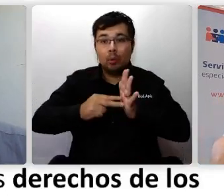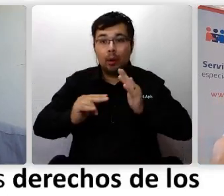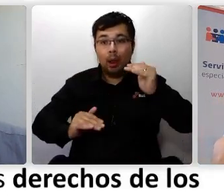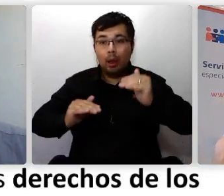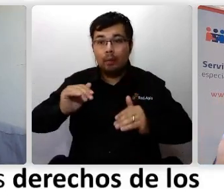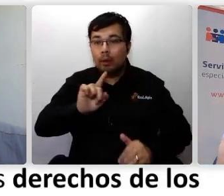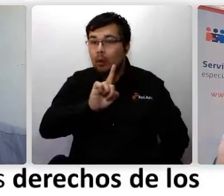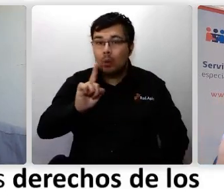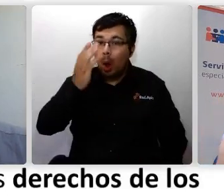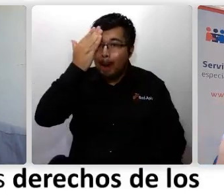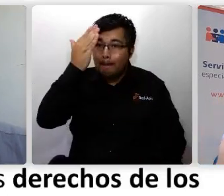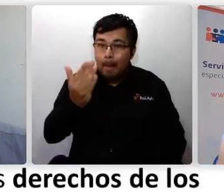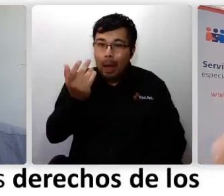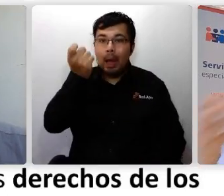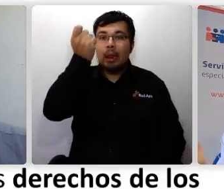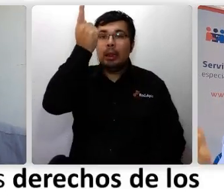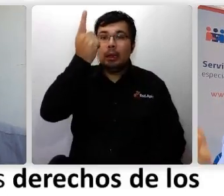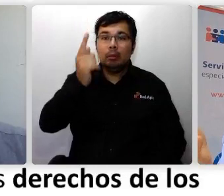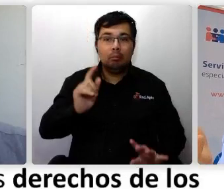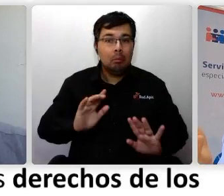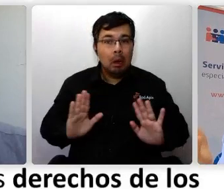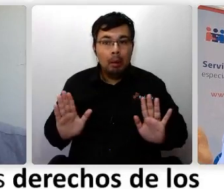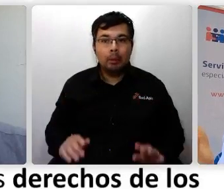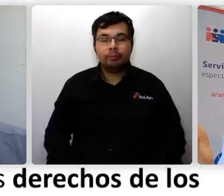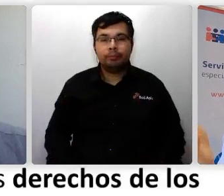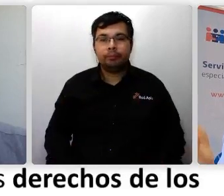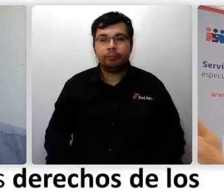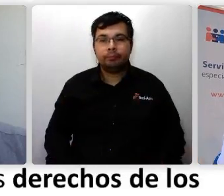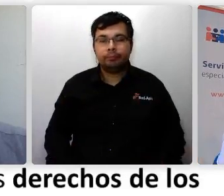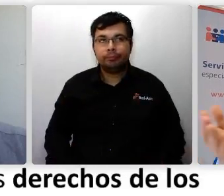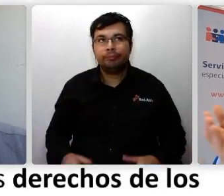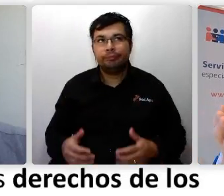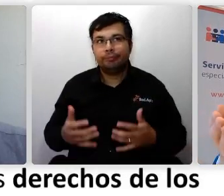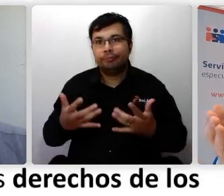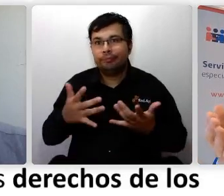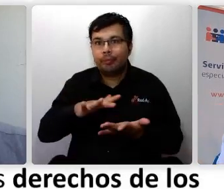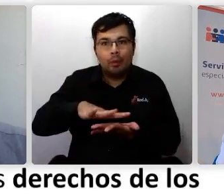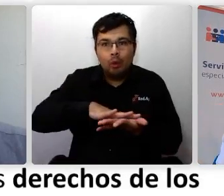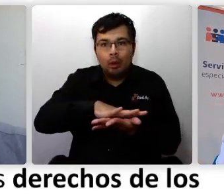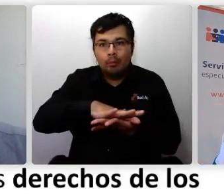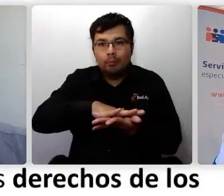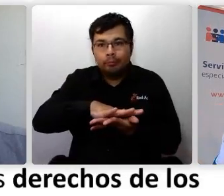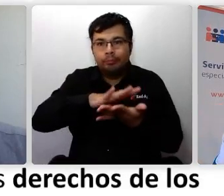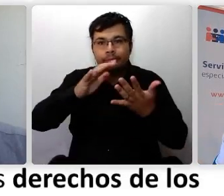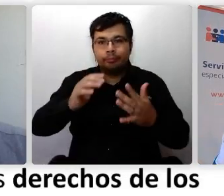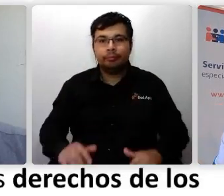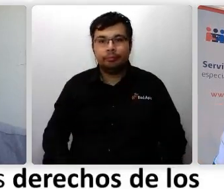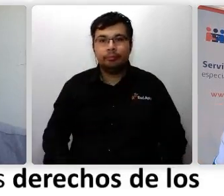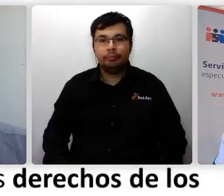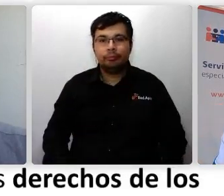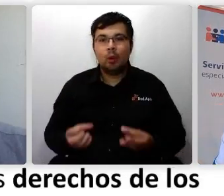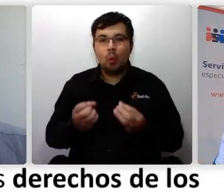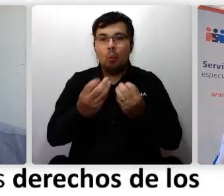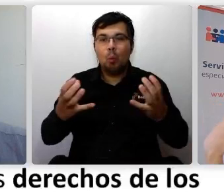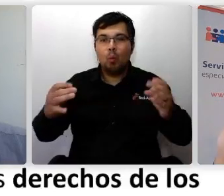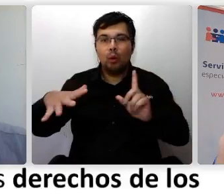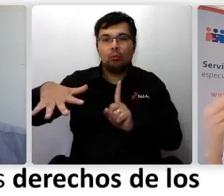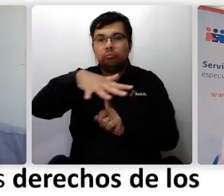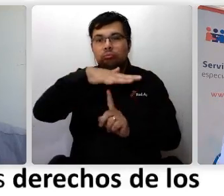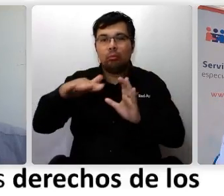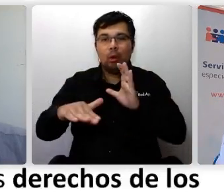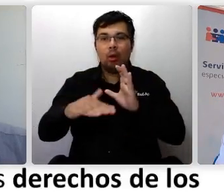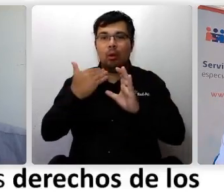un mal entendimiento. Y, por ejemplo, lo comentaba bien el pasado, nos han llegado muchos casos de contribuciones. La gente dice,